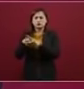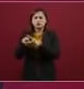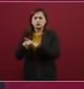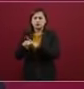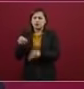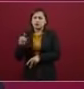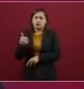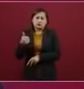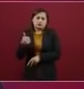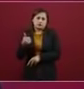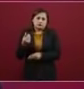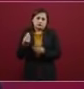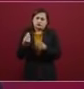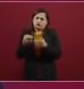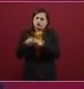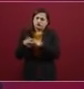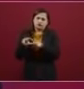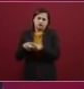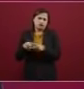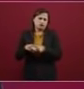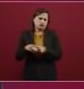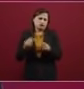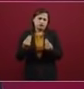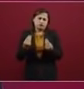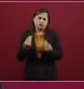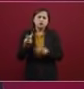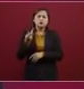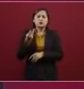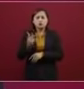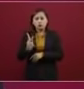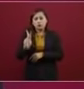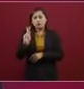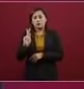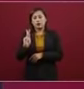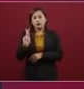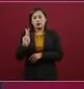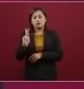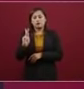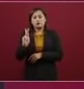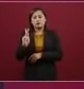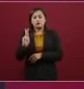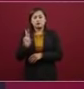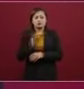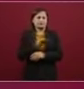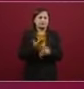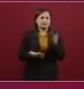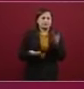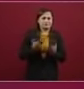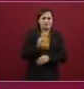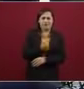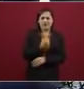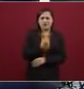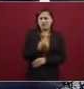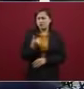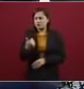son muchos asesinatos, pero por supuesto también que frente a 21 es un